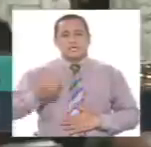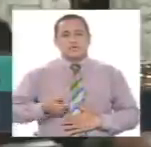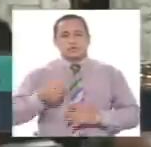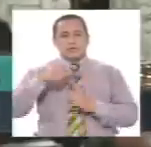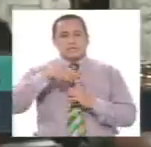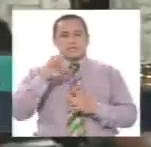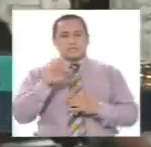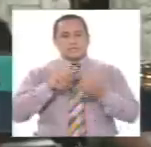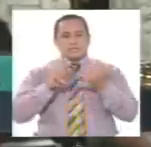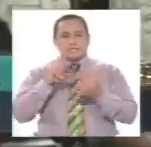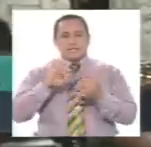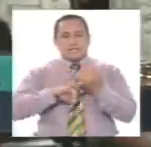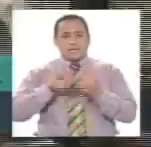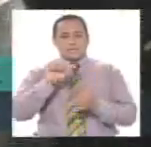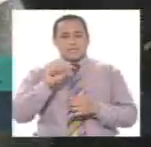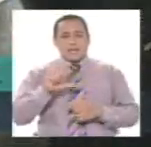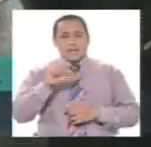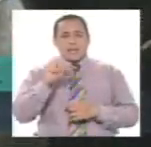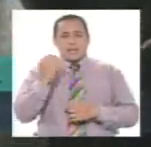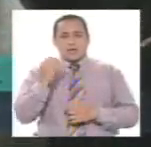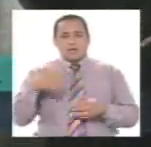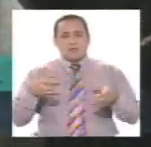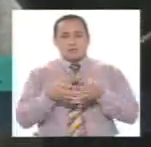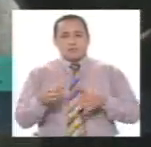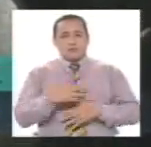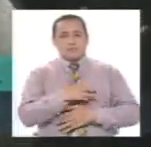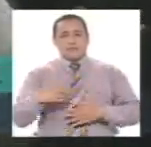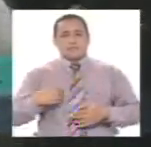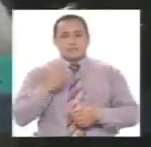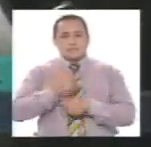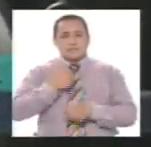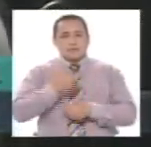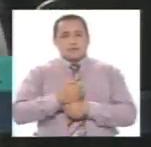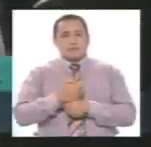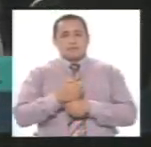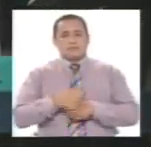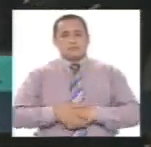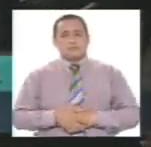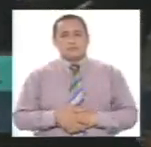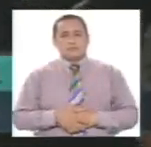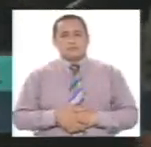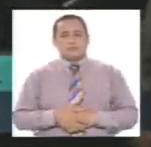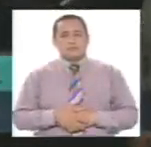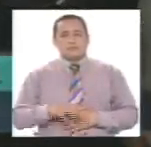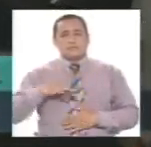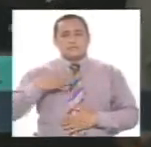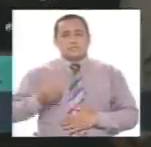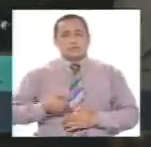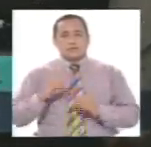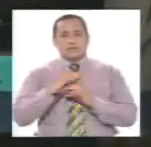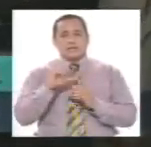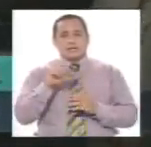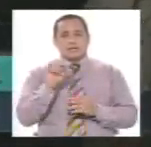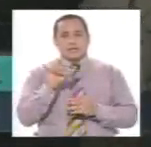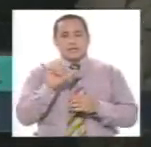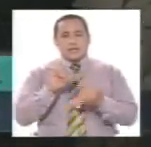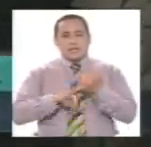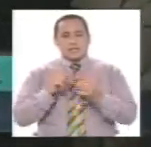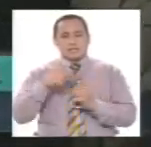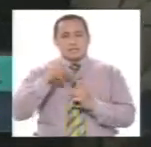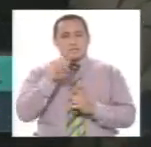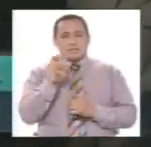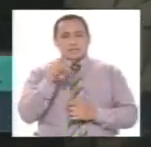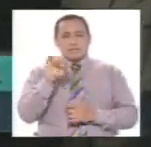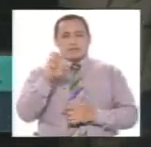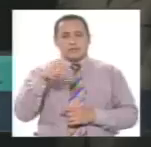Teresa Nancy Laos Cáceres, en el despacho de Trabajo y Promoción del Empleo. Señora Gladys Mónica Triveño